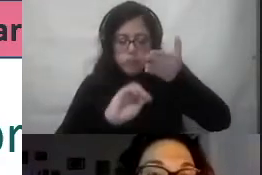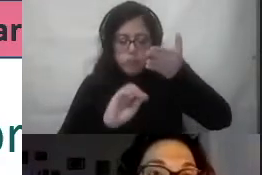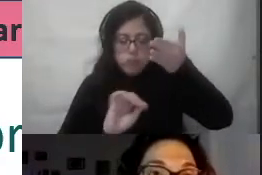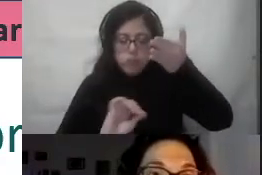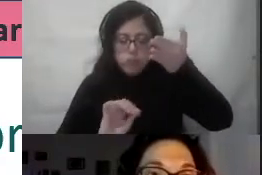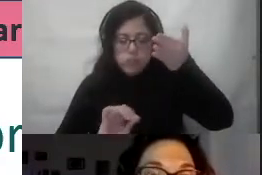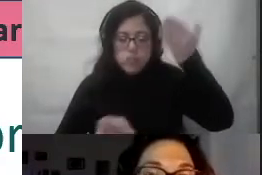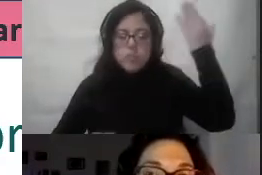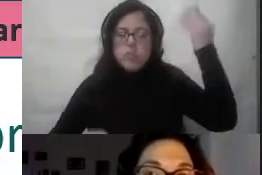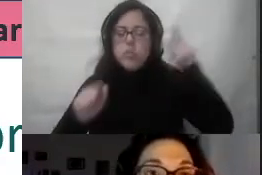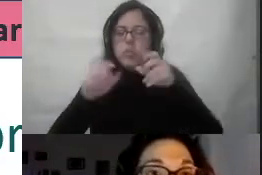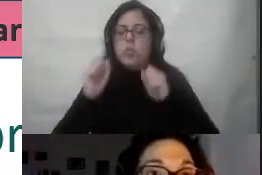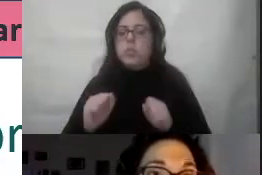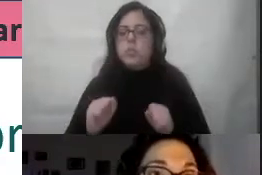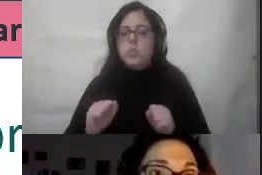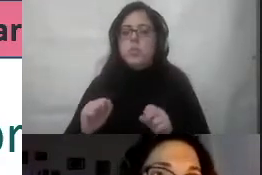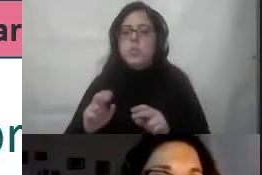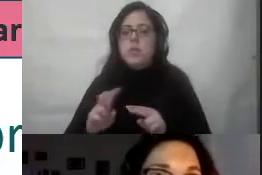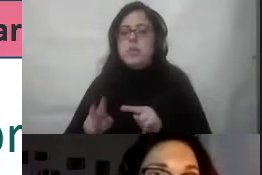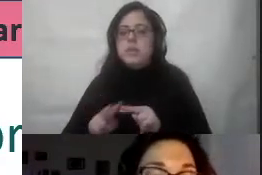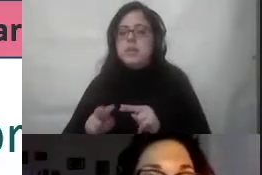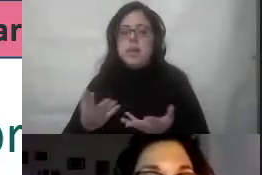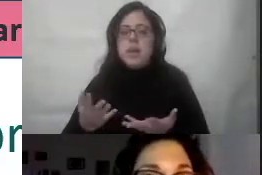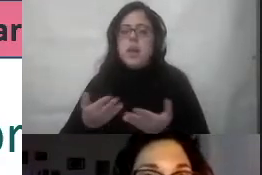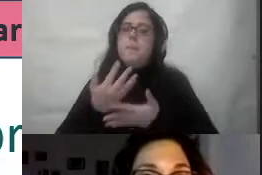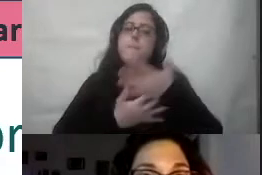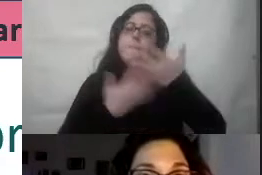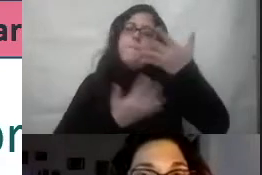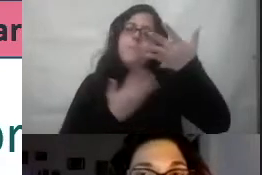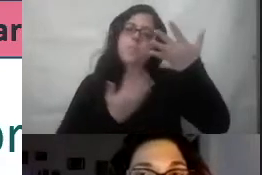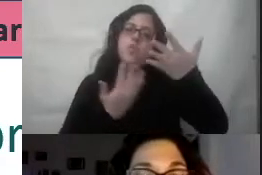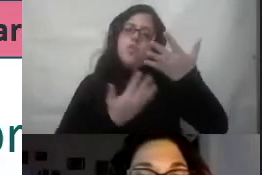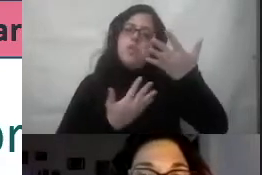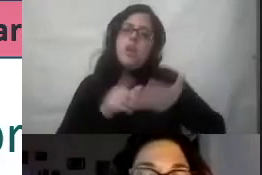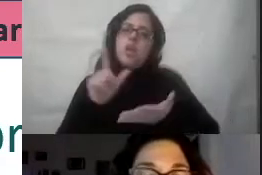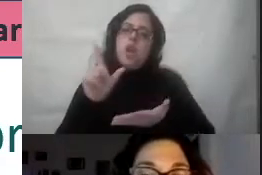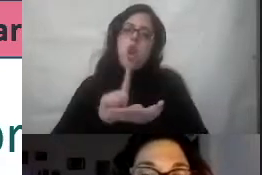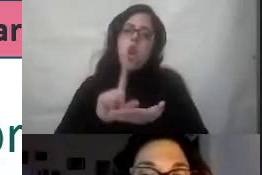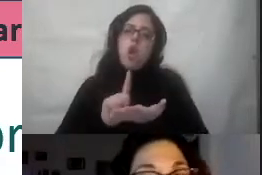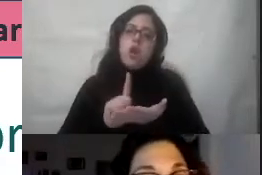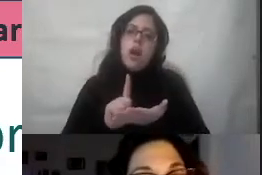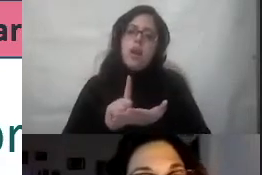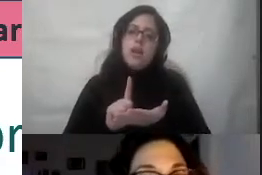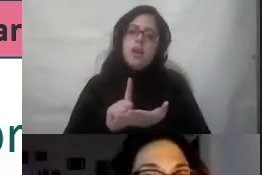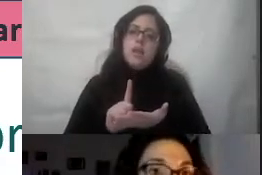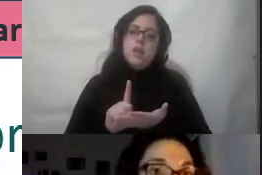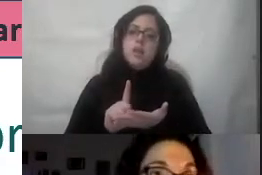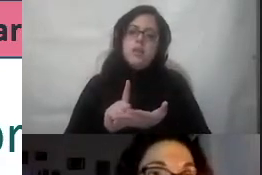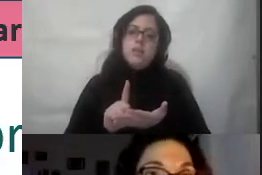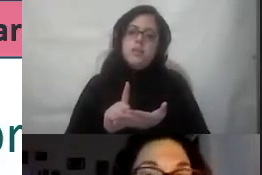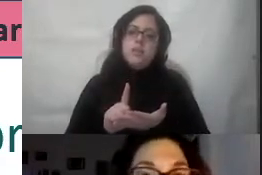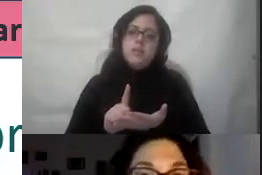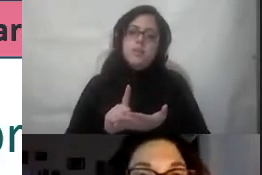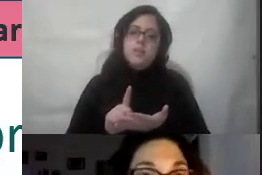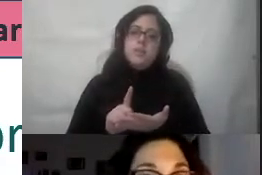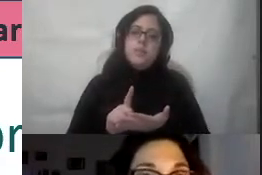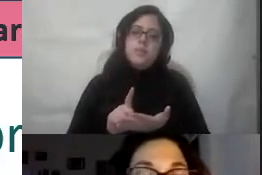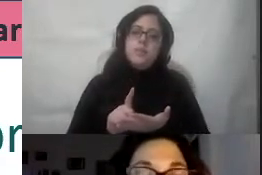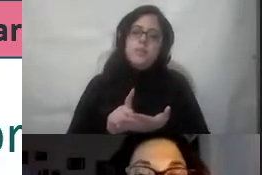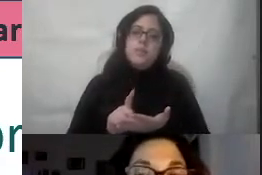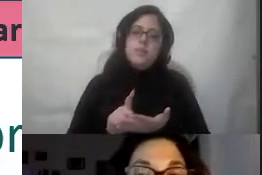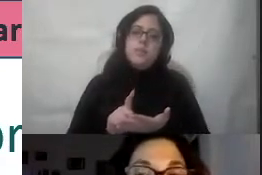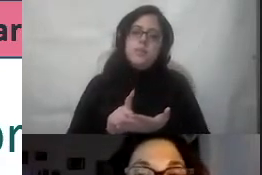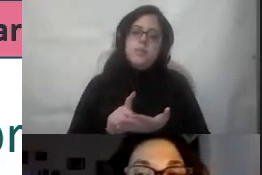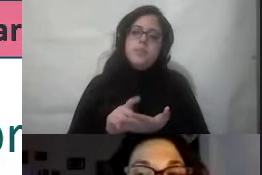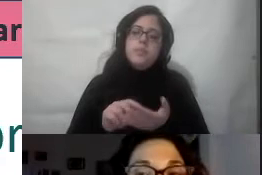opinión la puedan hacer para el diario local, por ejemplo, de algunas regiones en particular, o derechamente para algún diario de circulación nacional, por